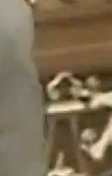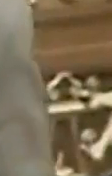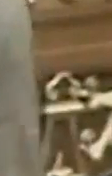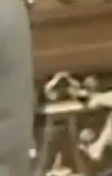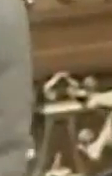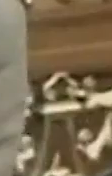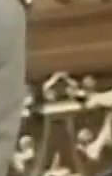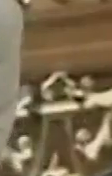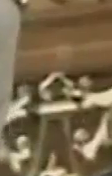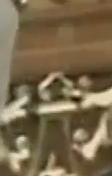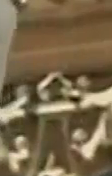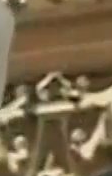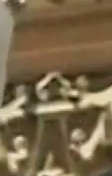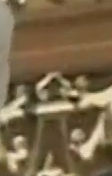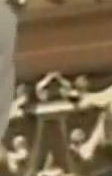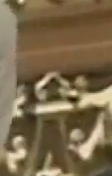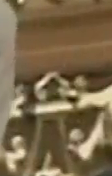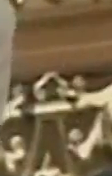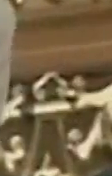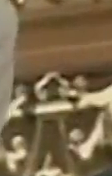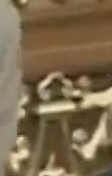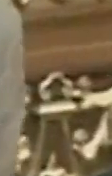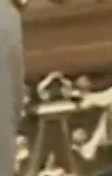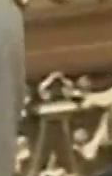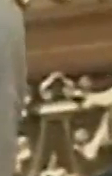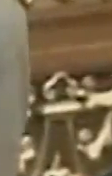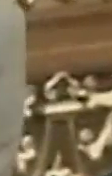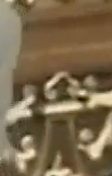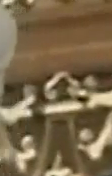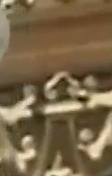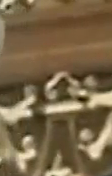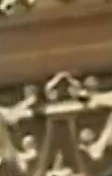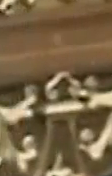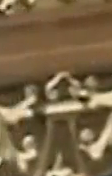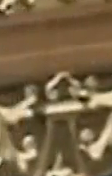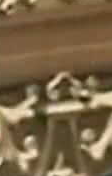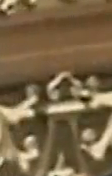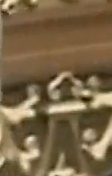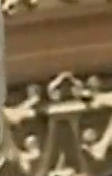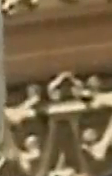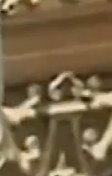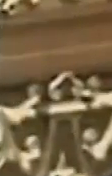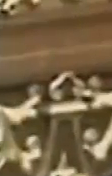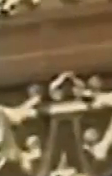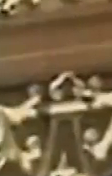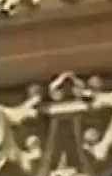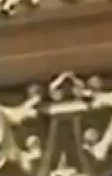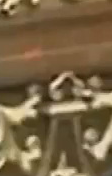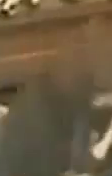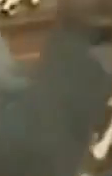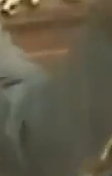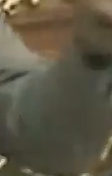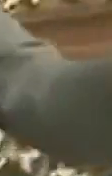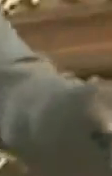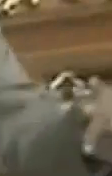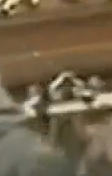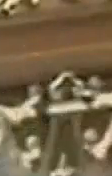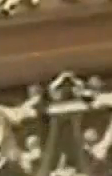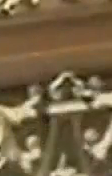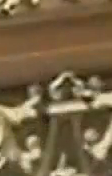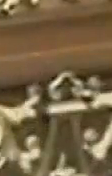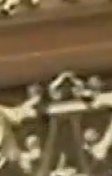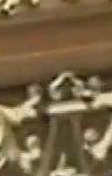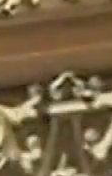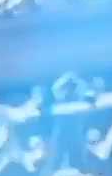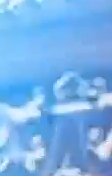que tú no sepas que en este congreso representativo, yo soy tu representante, pero tú no tienes conciencia de que